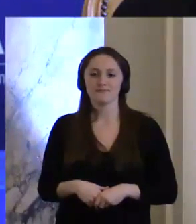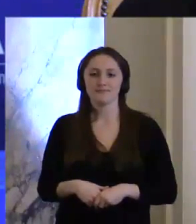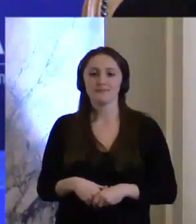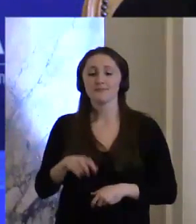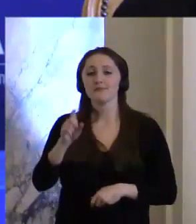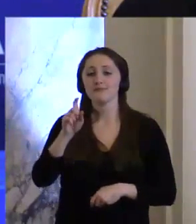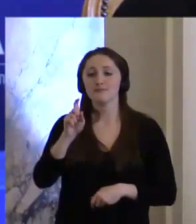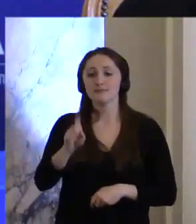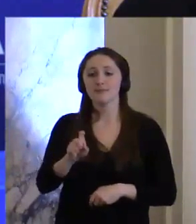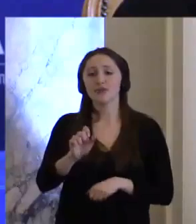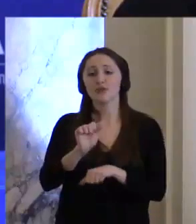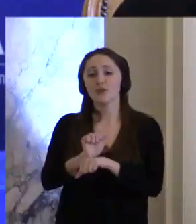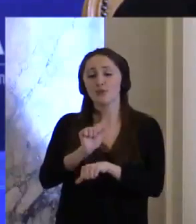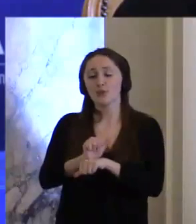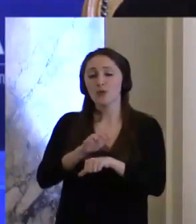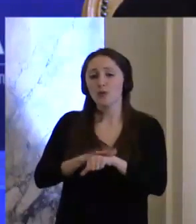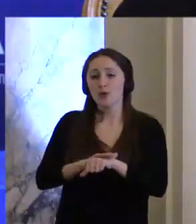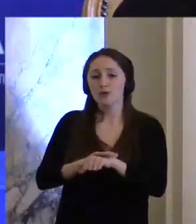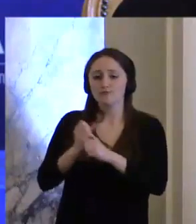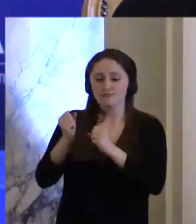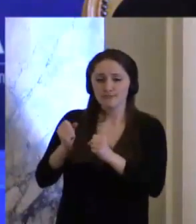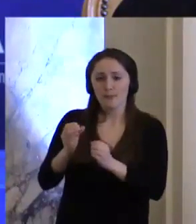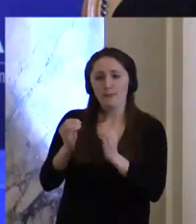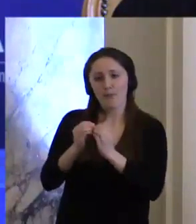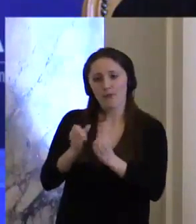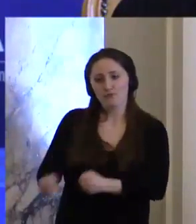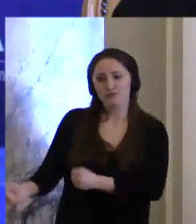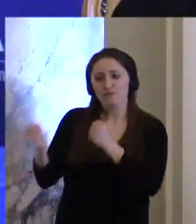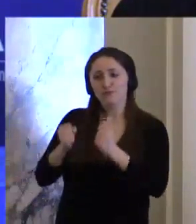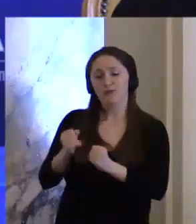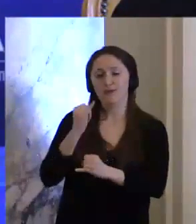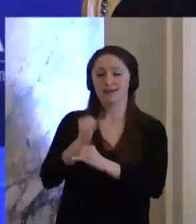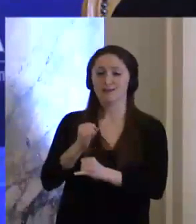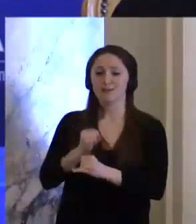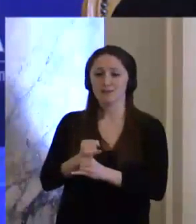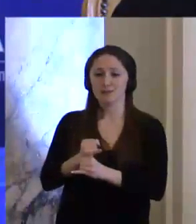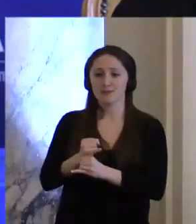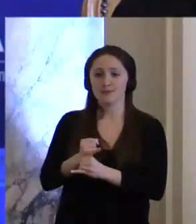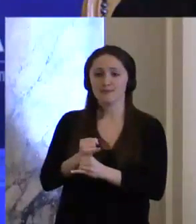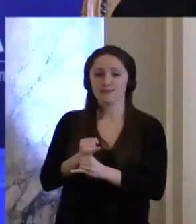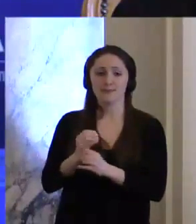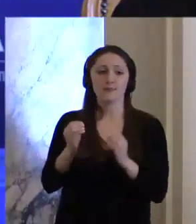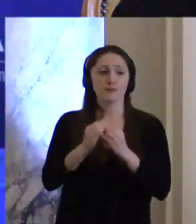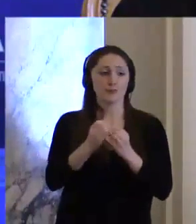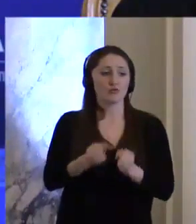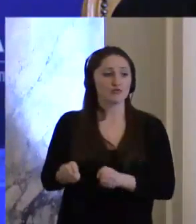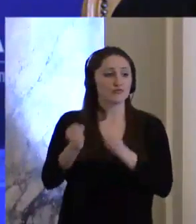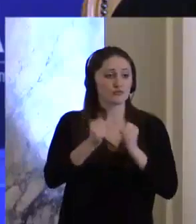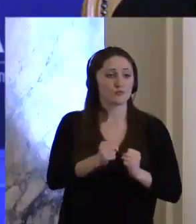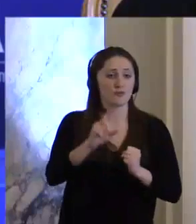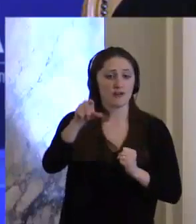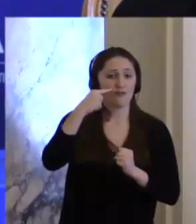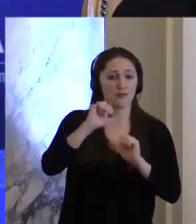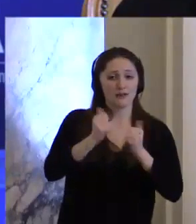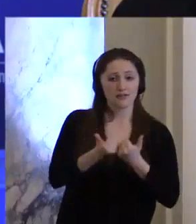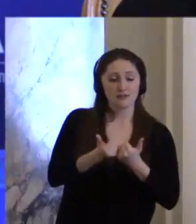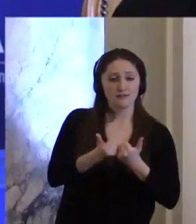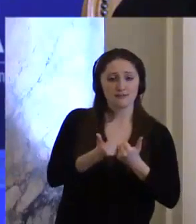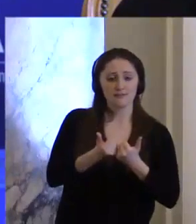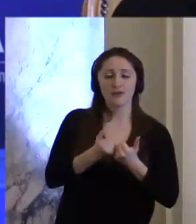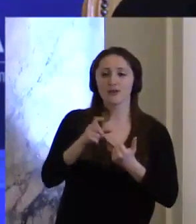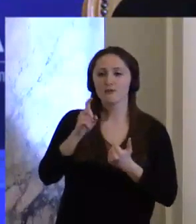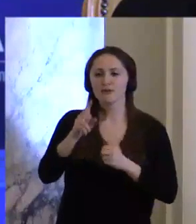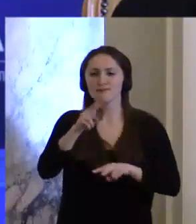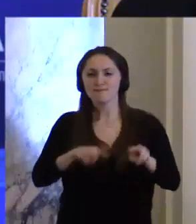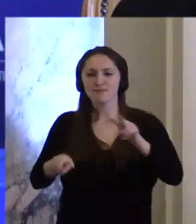instituciones de gobierno, de las instituciones oficiales. Tenemos que ver cosas muy prácticas, por ejemplo, como